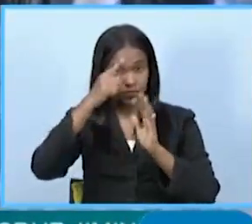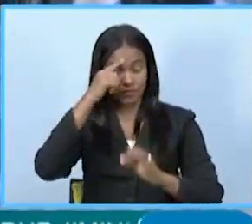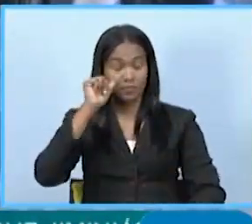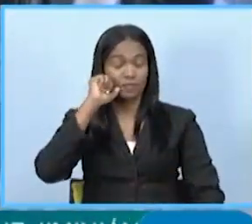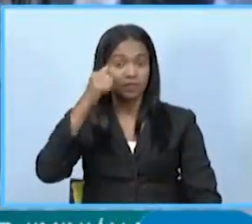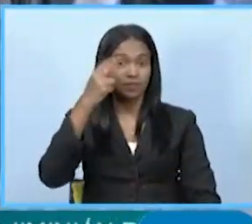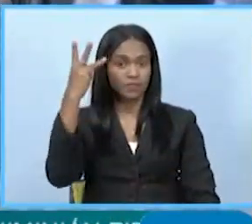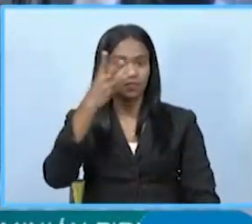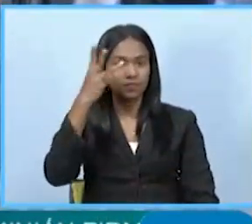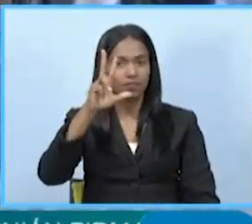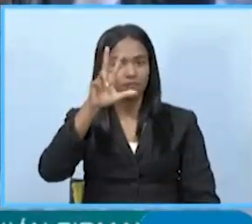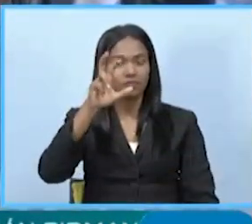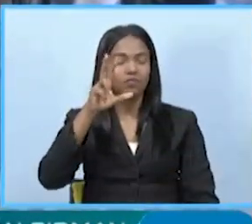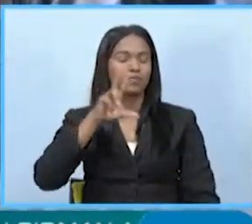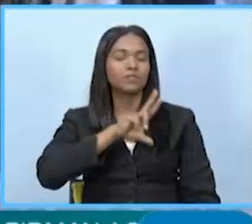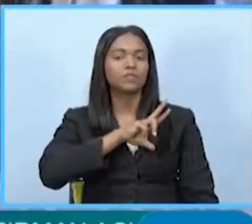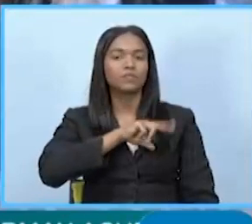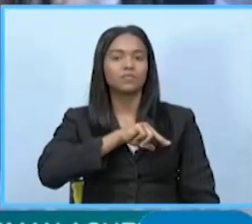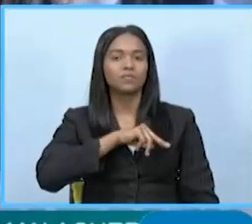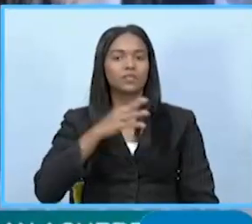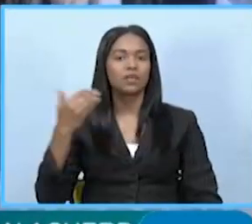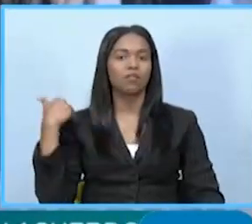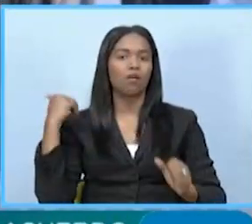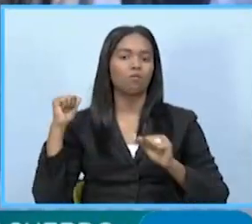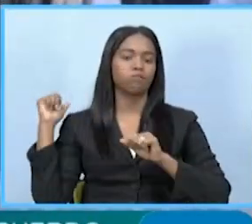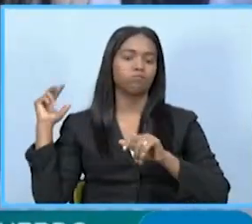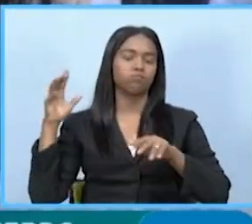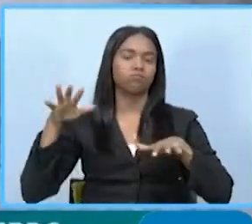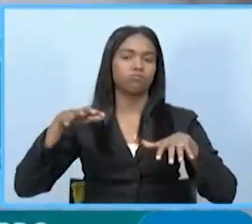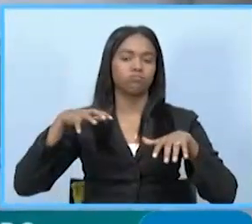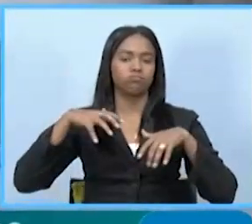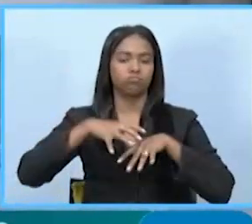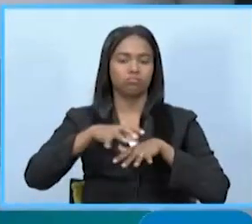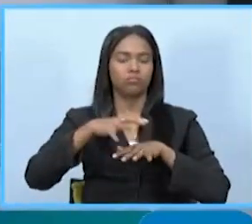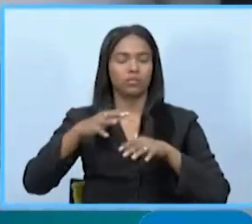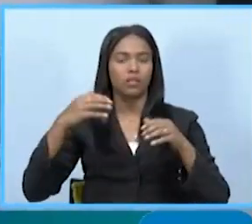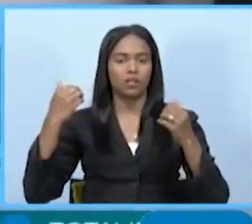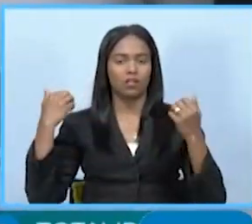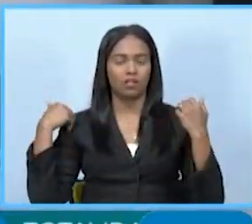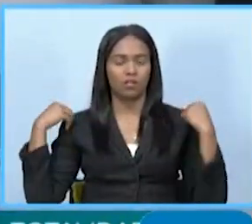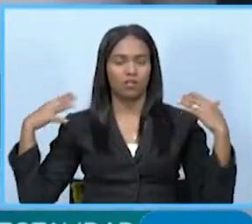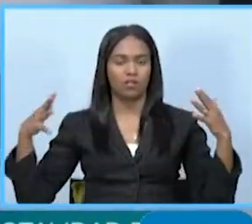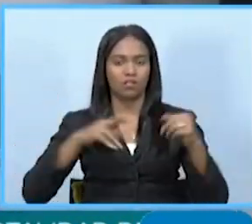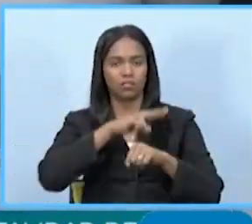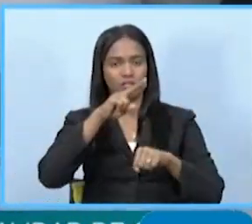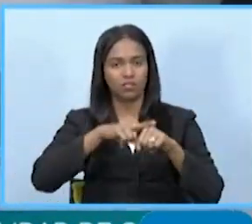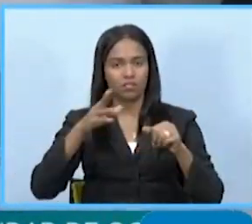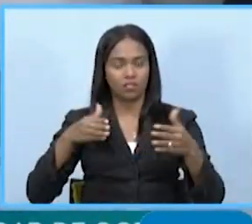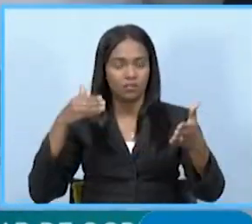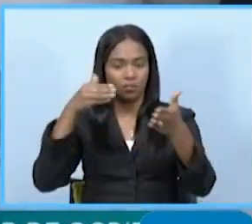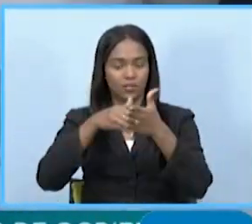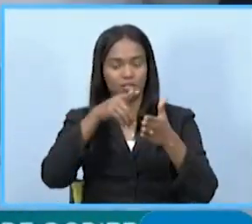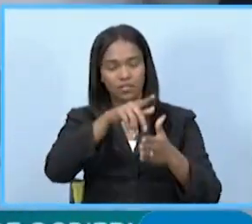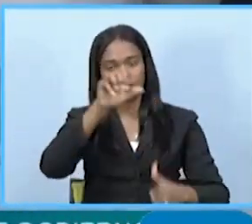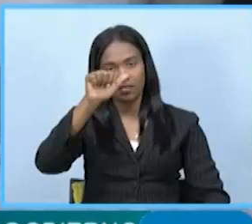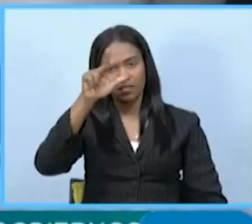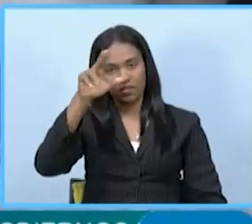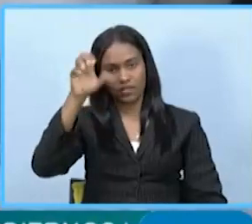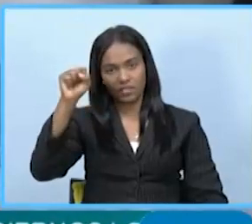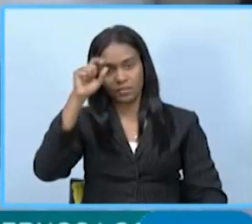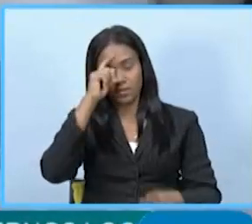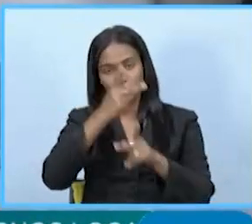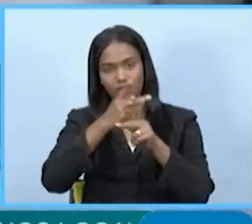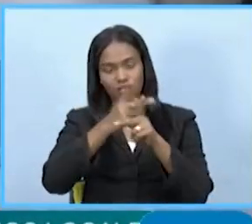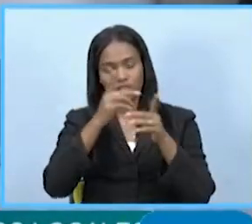mañana miércoles 30 de noviembre una gran marcha hacia el Congreso Nacional en contra de las administradoras de riesgos